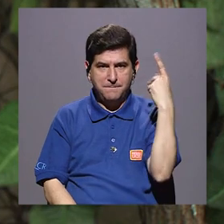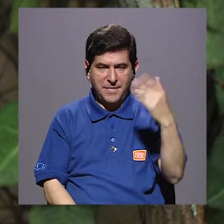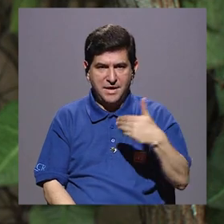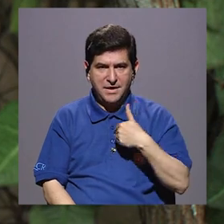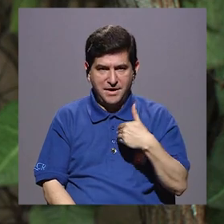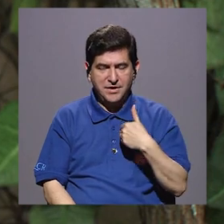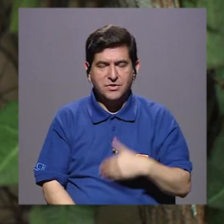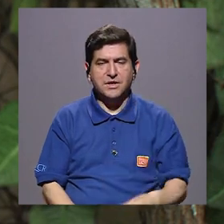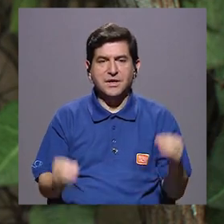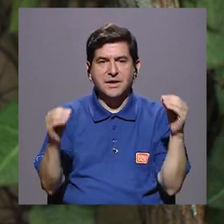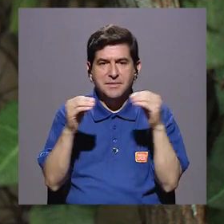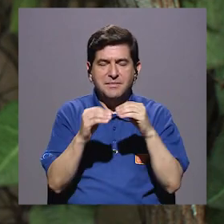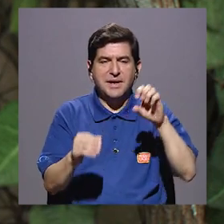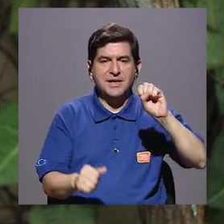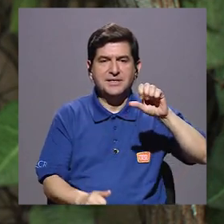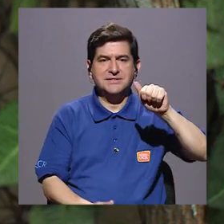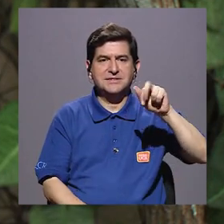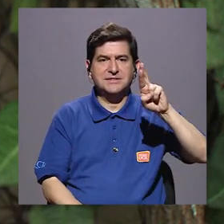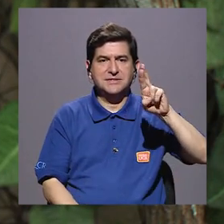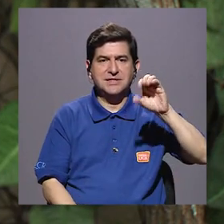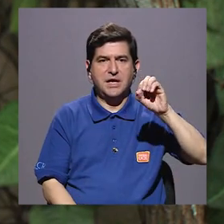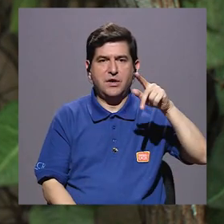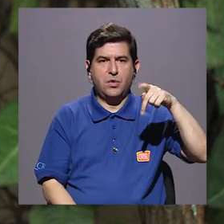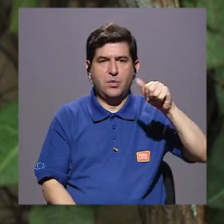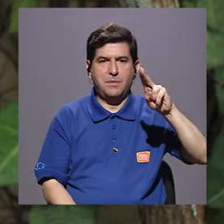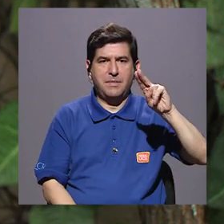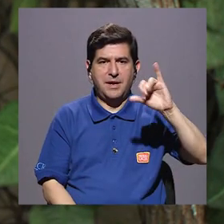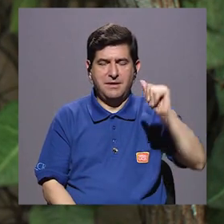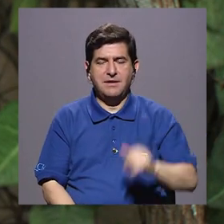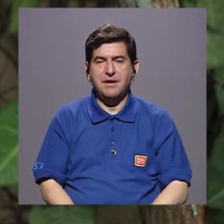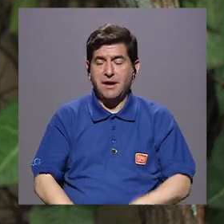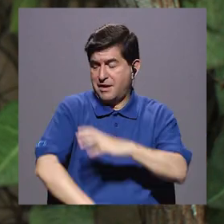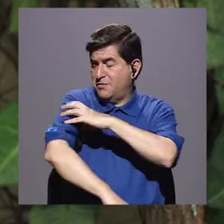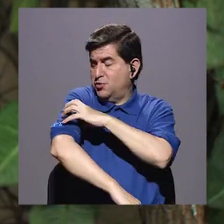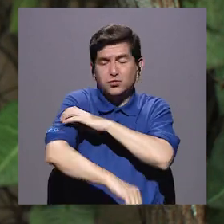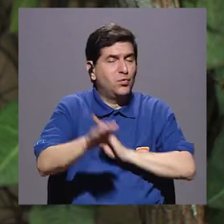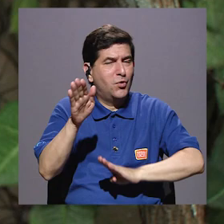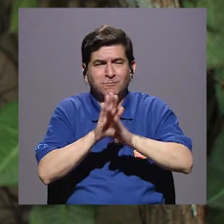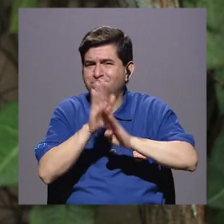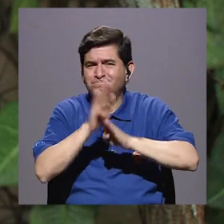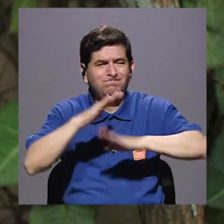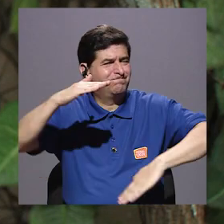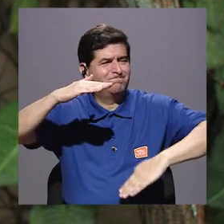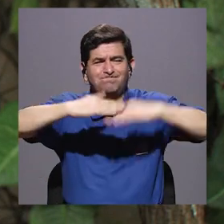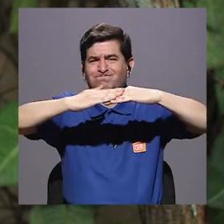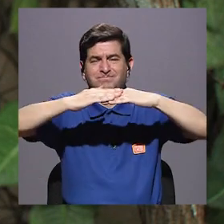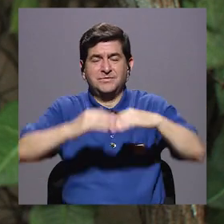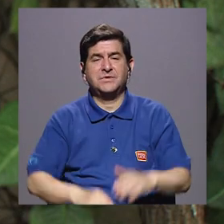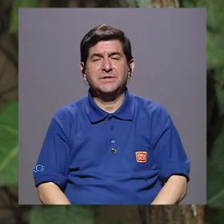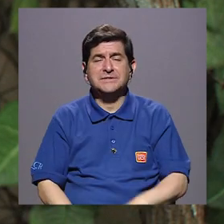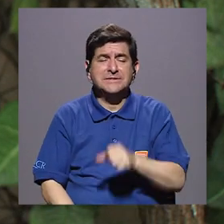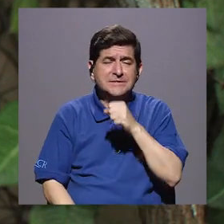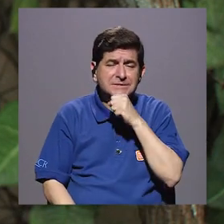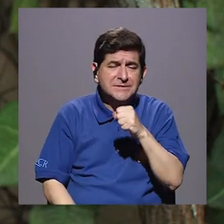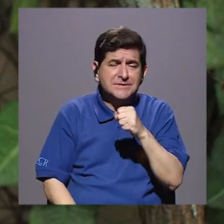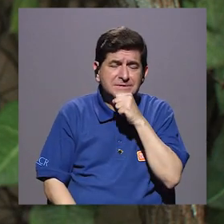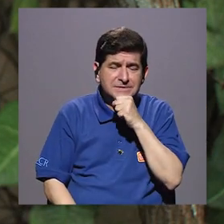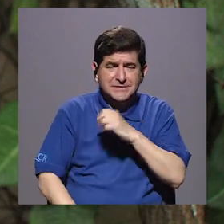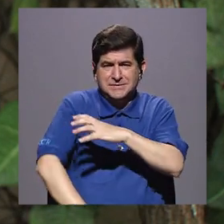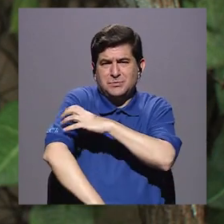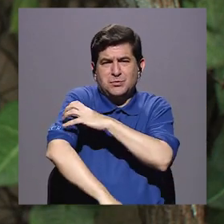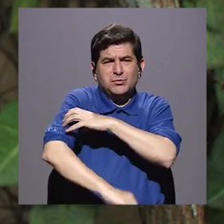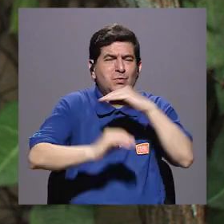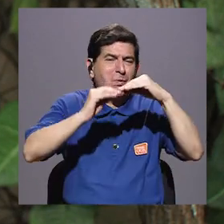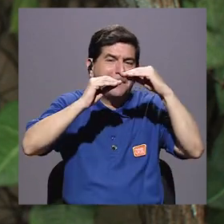que tengamos más sarcopenia, porque no logramos alcanzar el máximo desarrollo de nuestro músculo, ¿verdad? Entonces vamos a empezar un envejecimiento con un